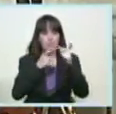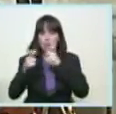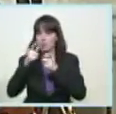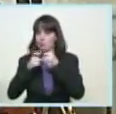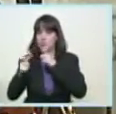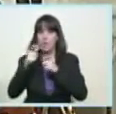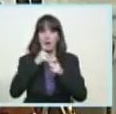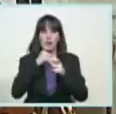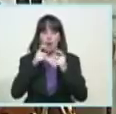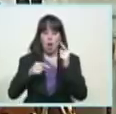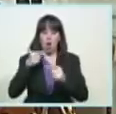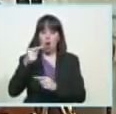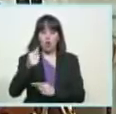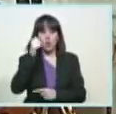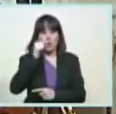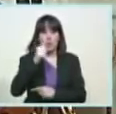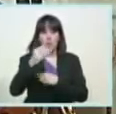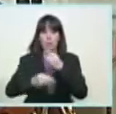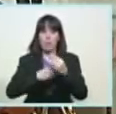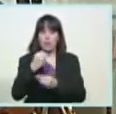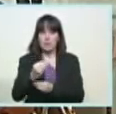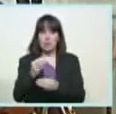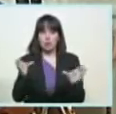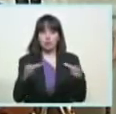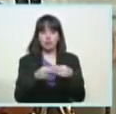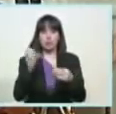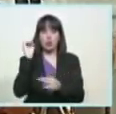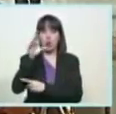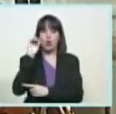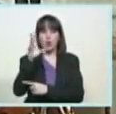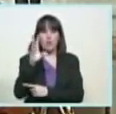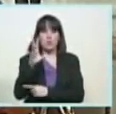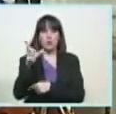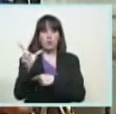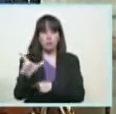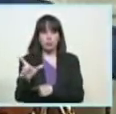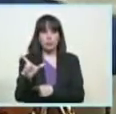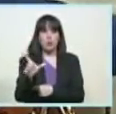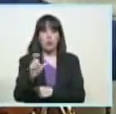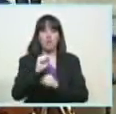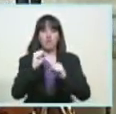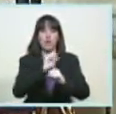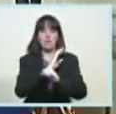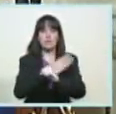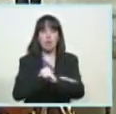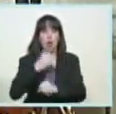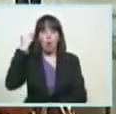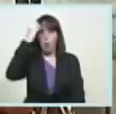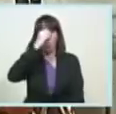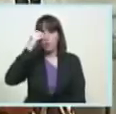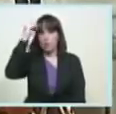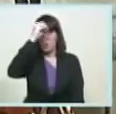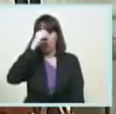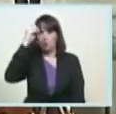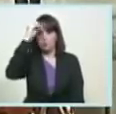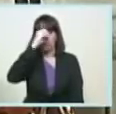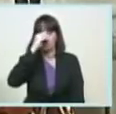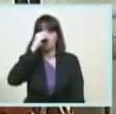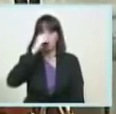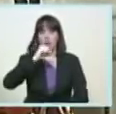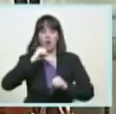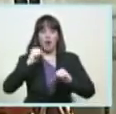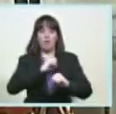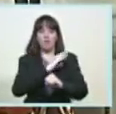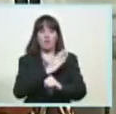próximo sábado sin tal el congreso del partido socialista unido de venezuela una poderosa fuerza de opinión una poderosa